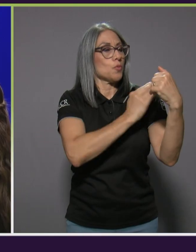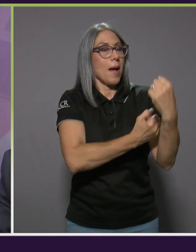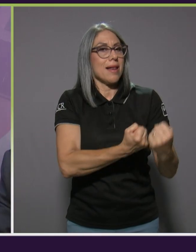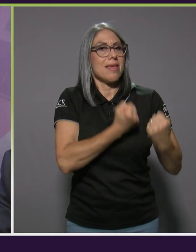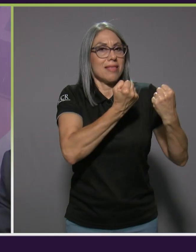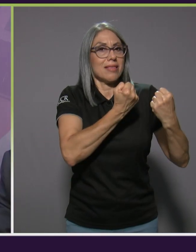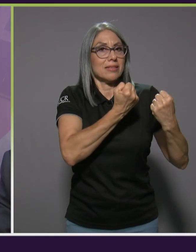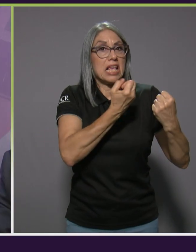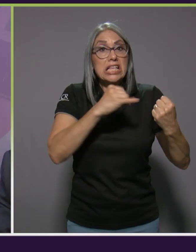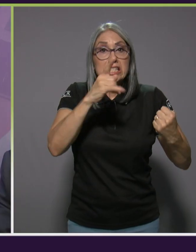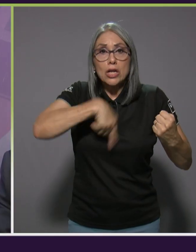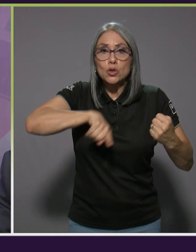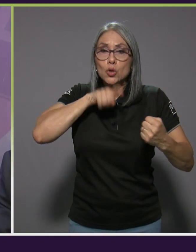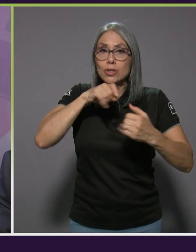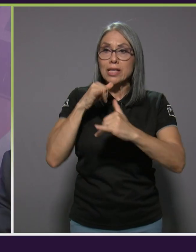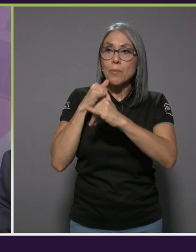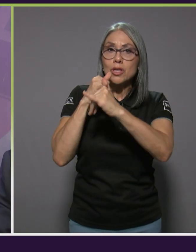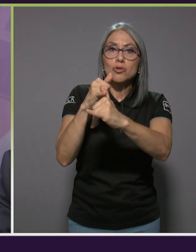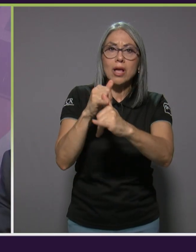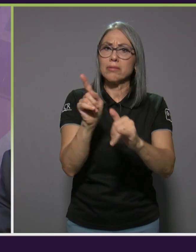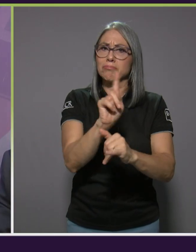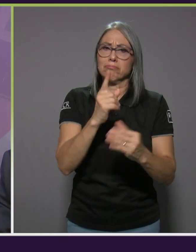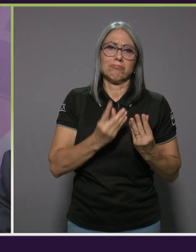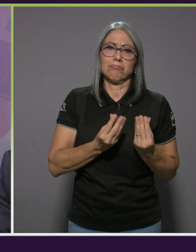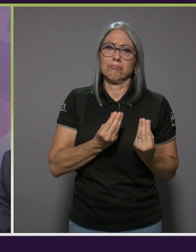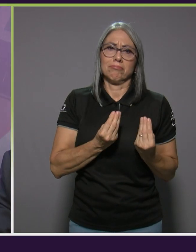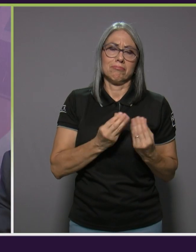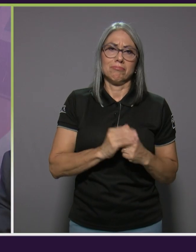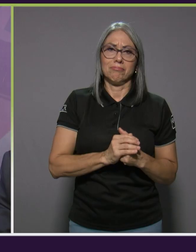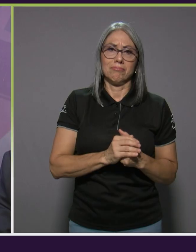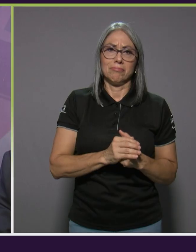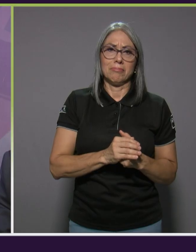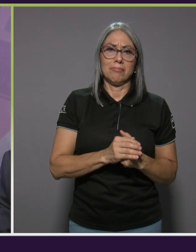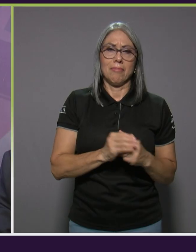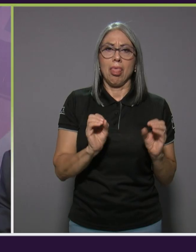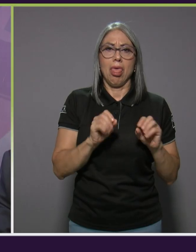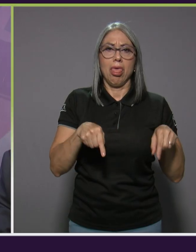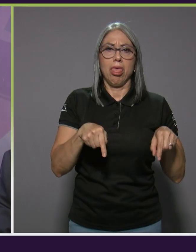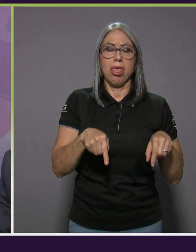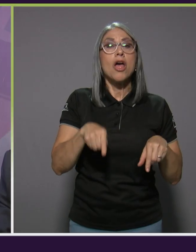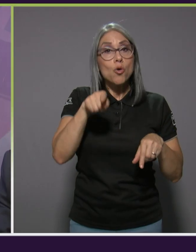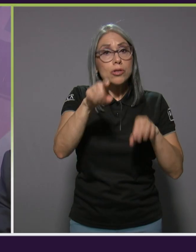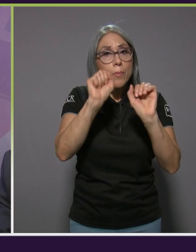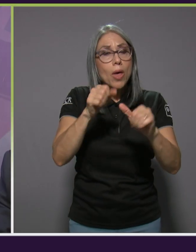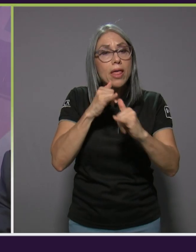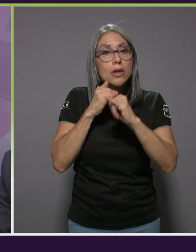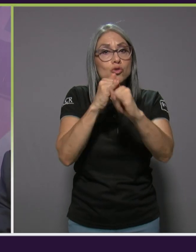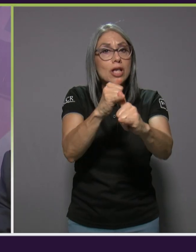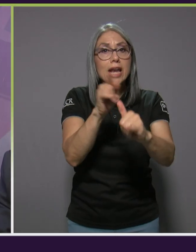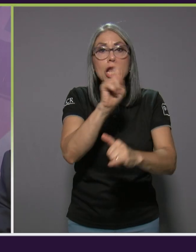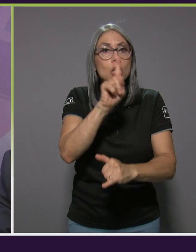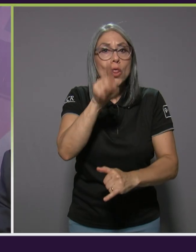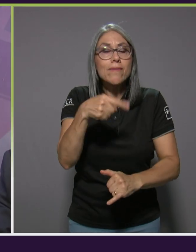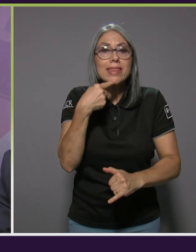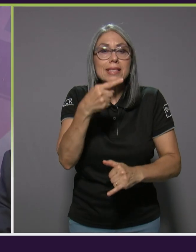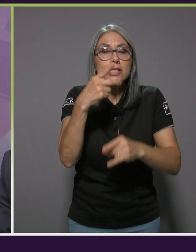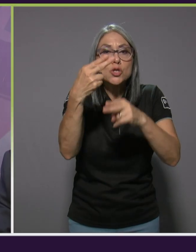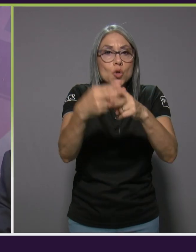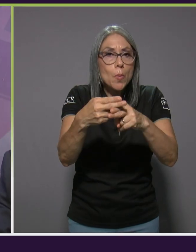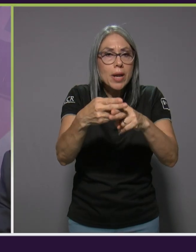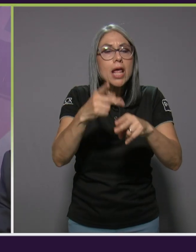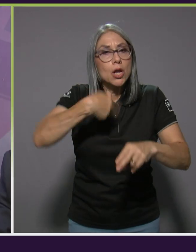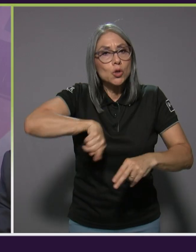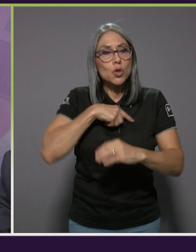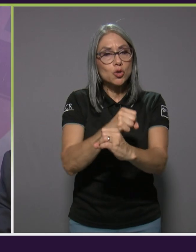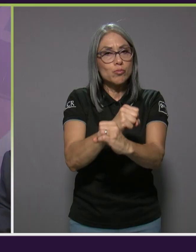momento de denunciar estos casos, porque al final inclusive las denuncias pueden ser anónimas y les vamos a garantizar sus derechos. Pero